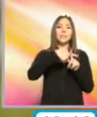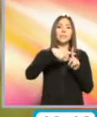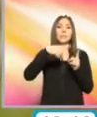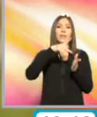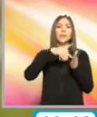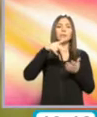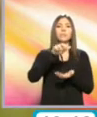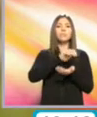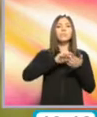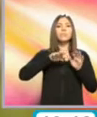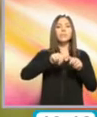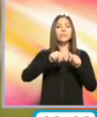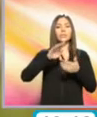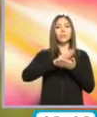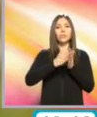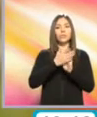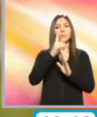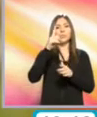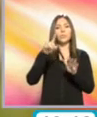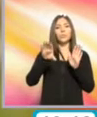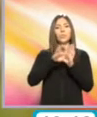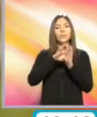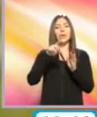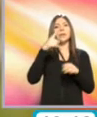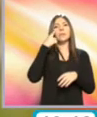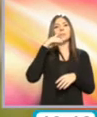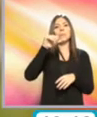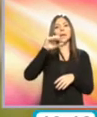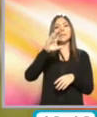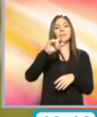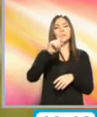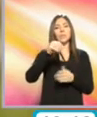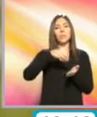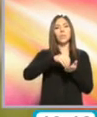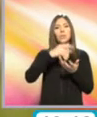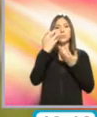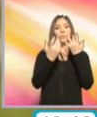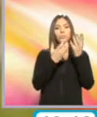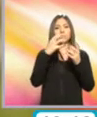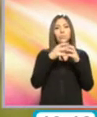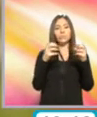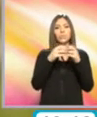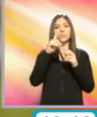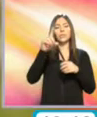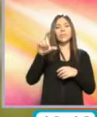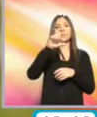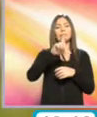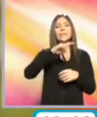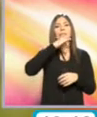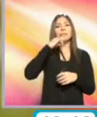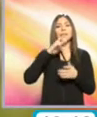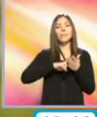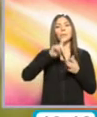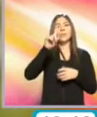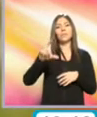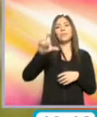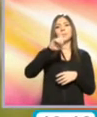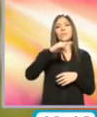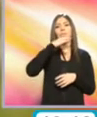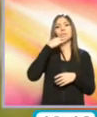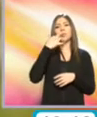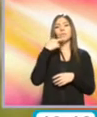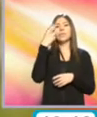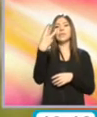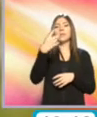de masa para tortillas. Un cuarto de kilo de maciza de puerco cocida y deshebrada. También una taza de salsa verde. Una taza de salsa roja. Y